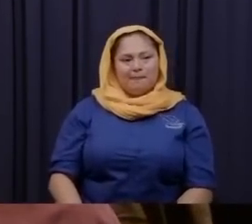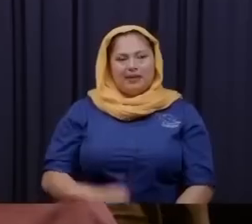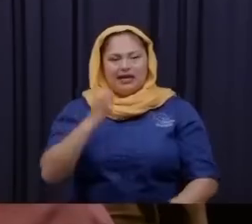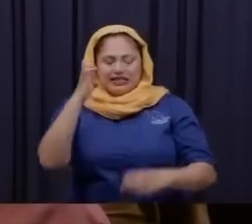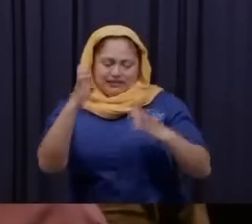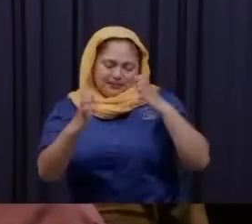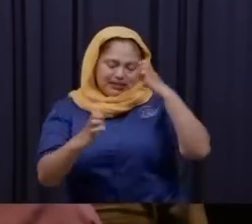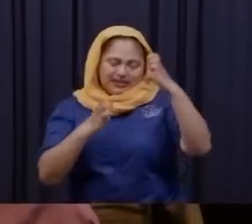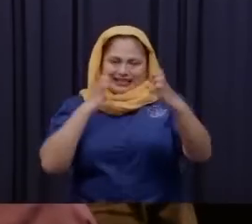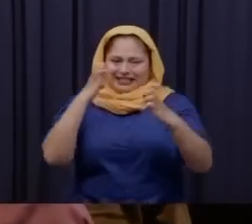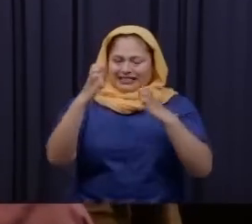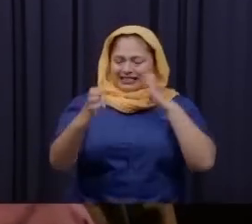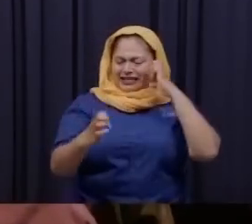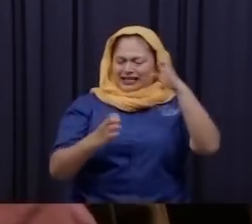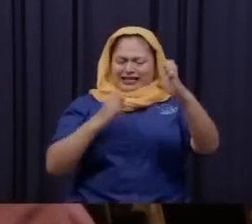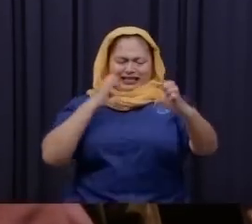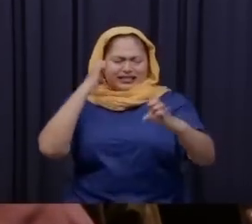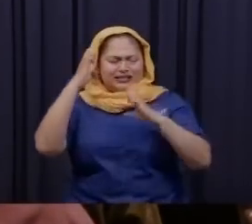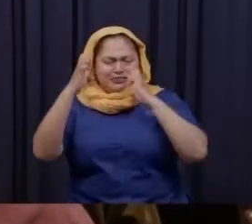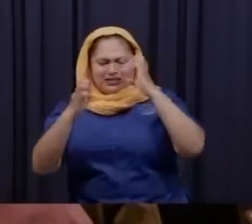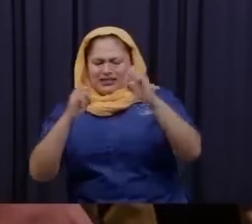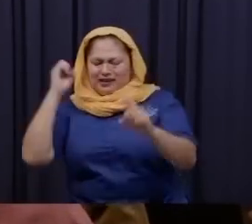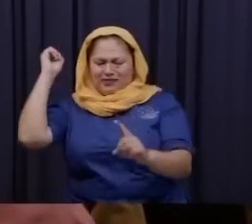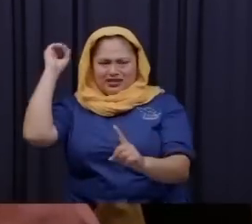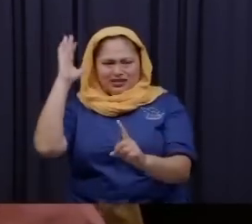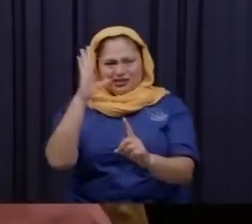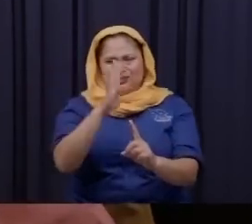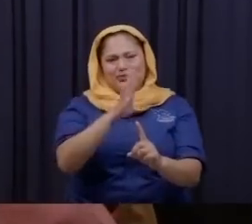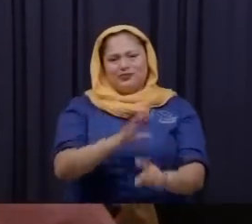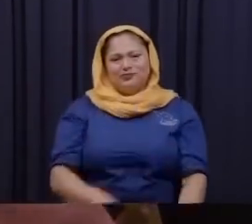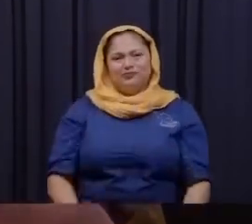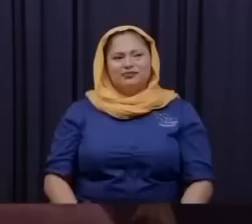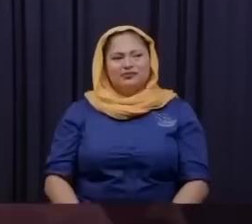Exprese, exprese una bendición.